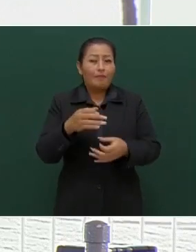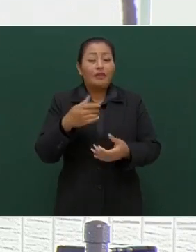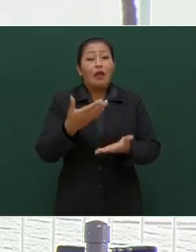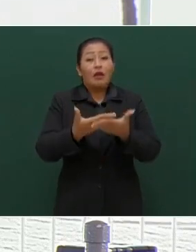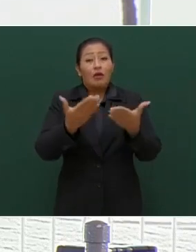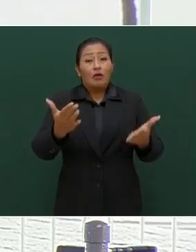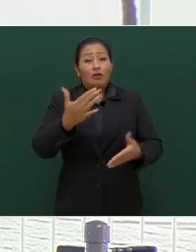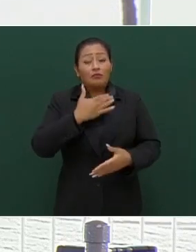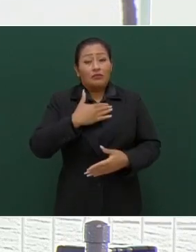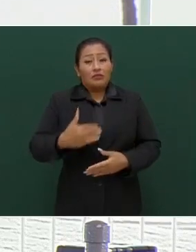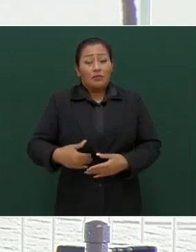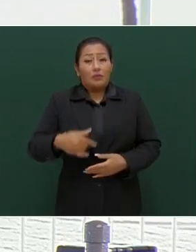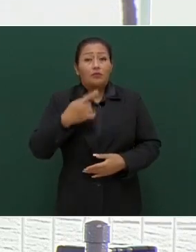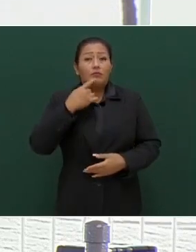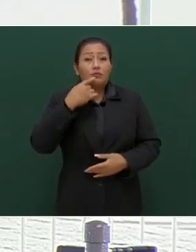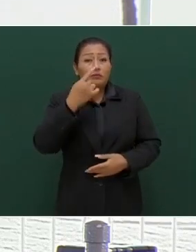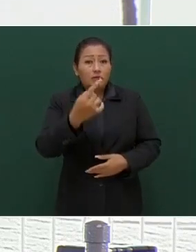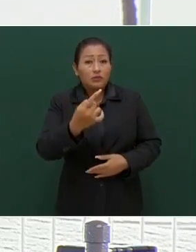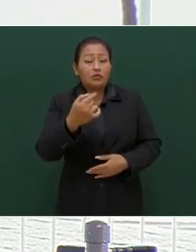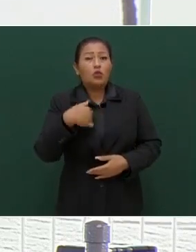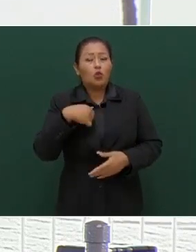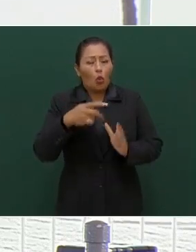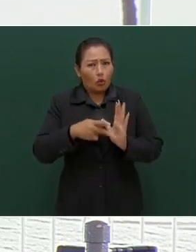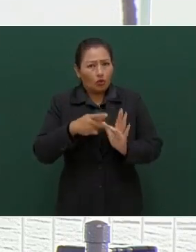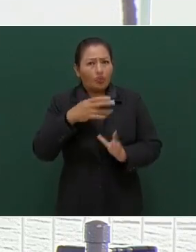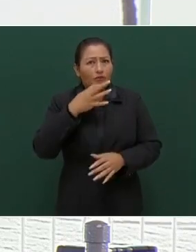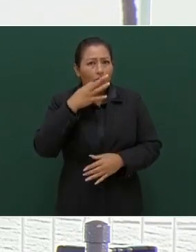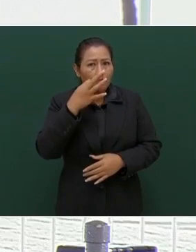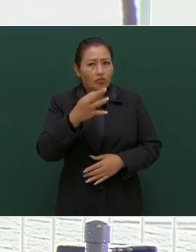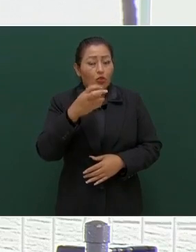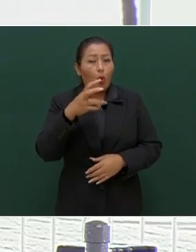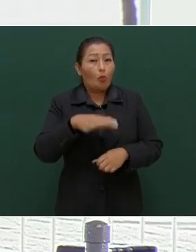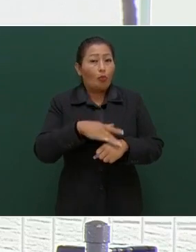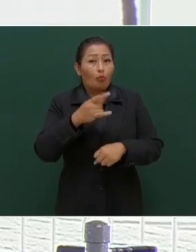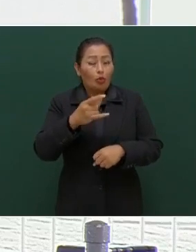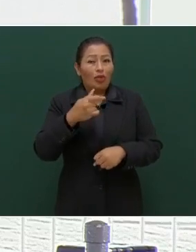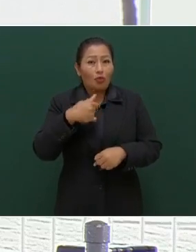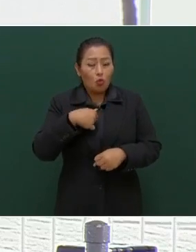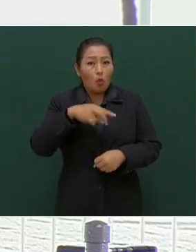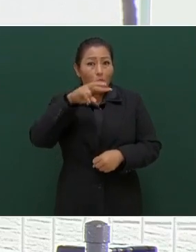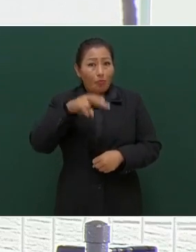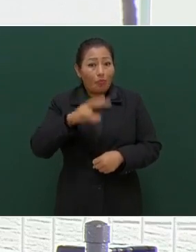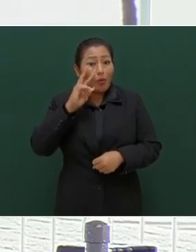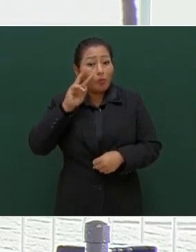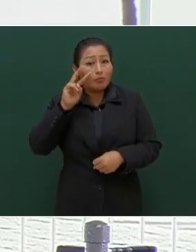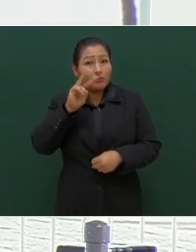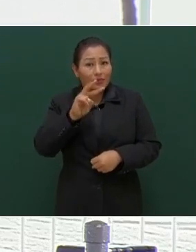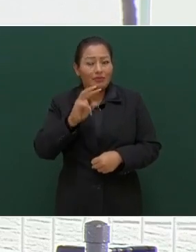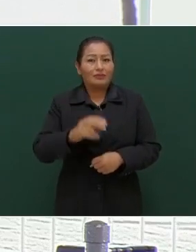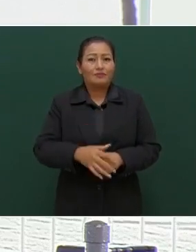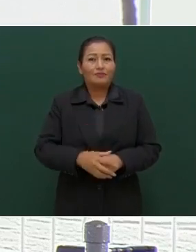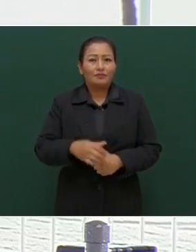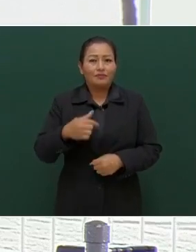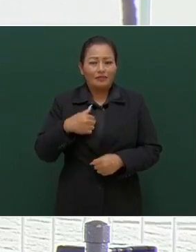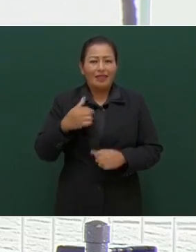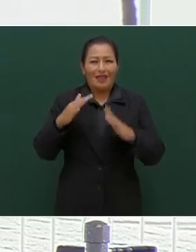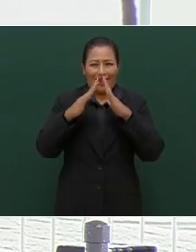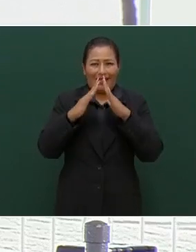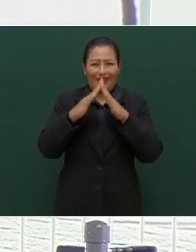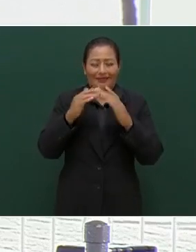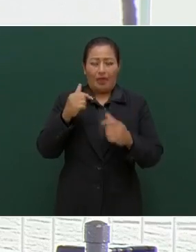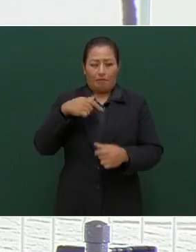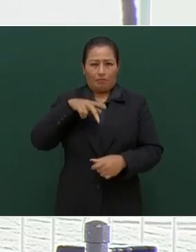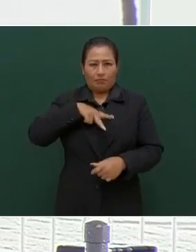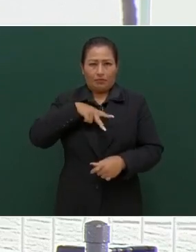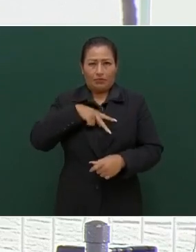presidente, decirle, y yo lo repito esto porque es una realidad que a mí me metieron en mi casa, ¿no? En la